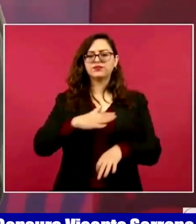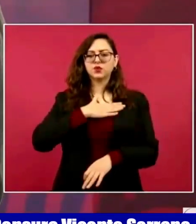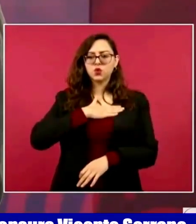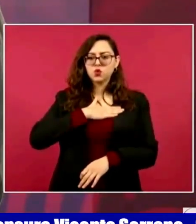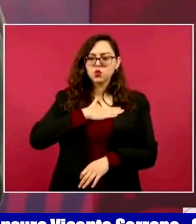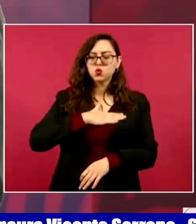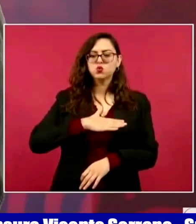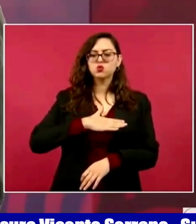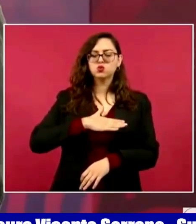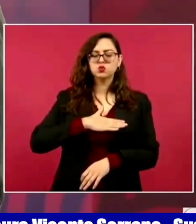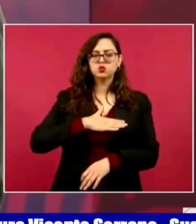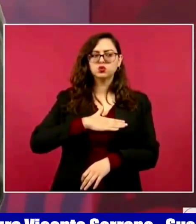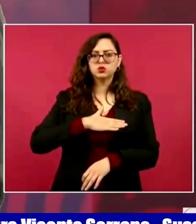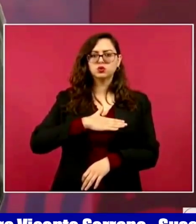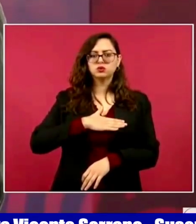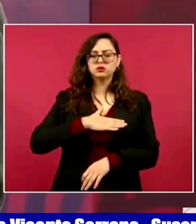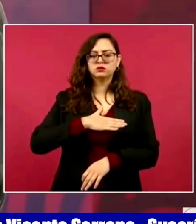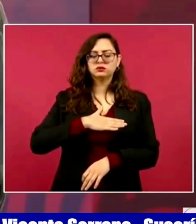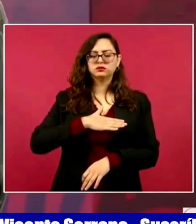representar a la sociedad